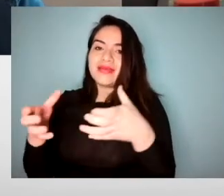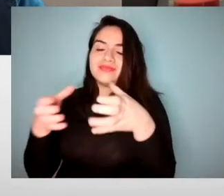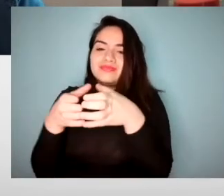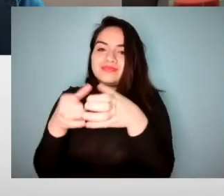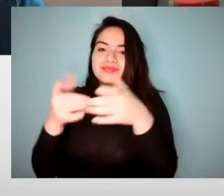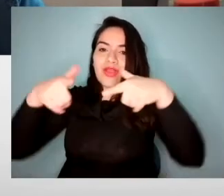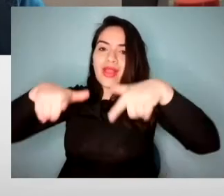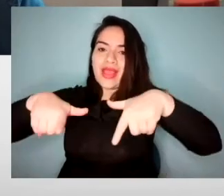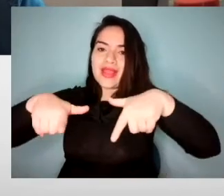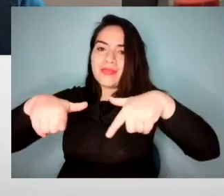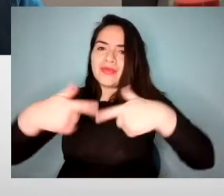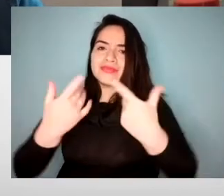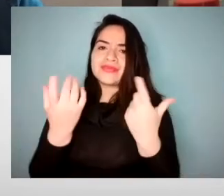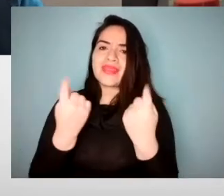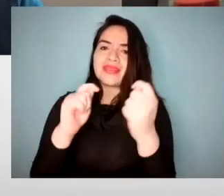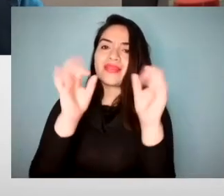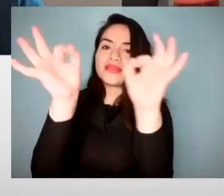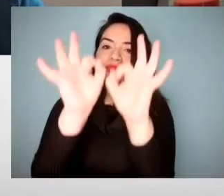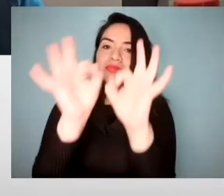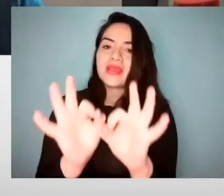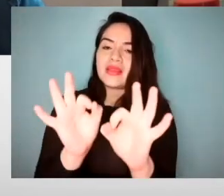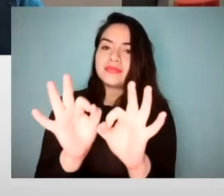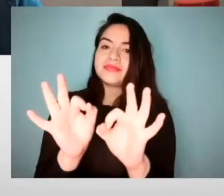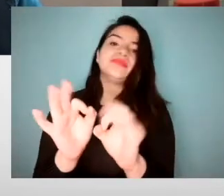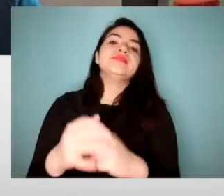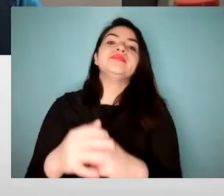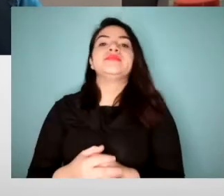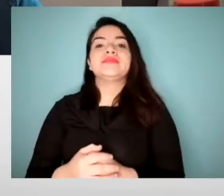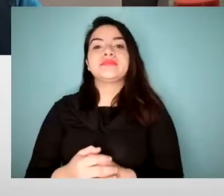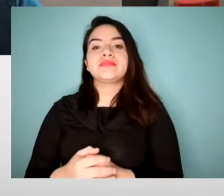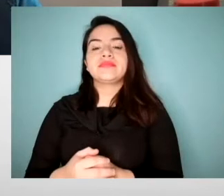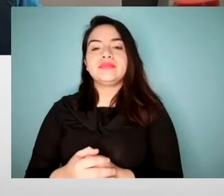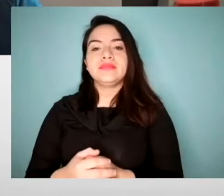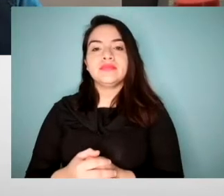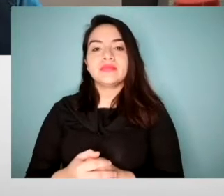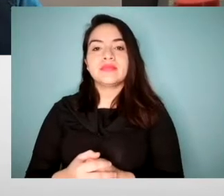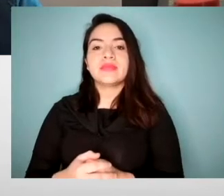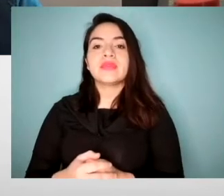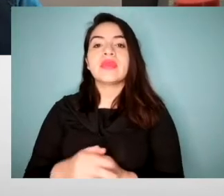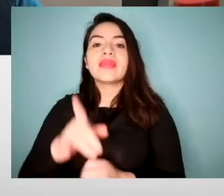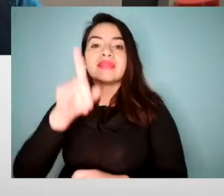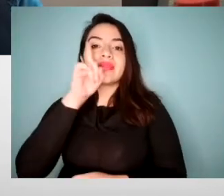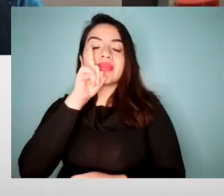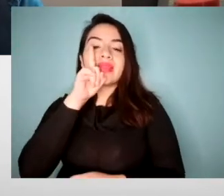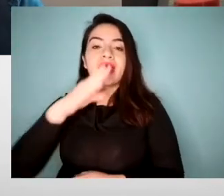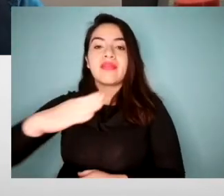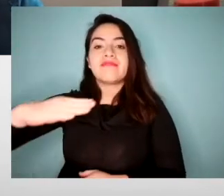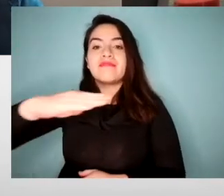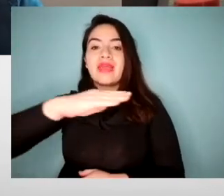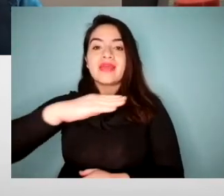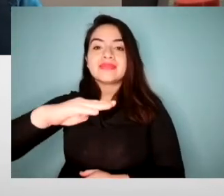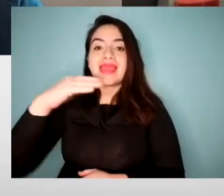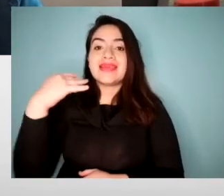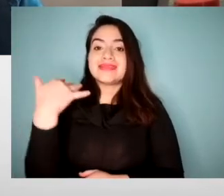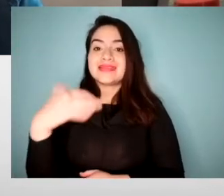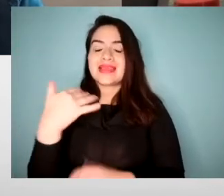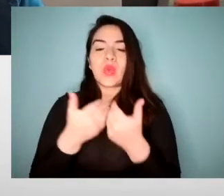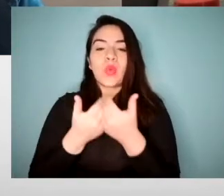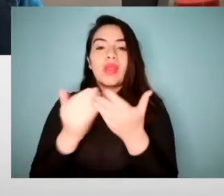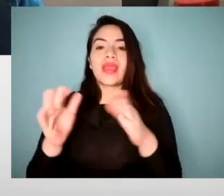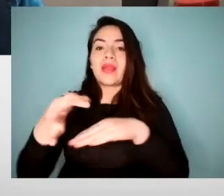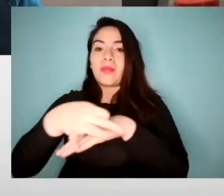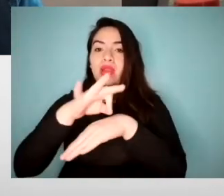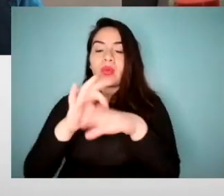ciertos fenómenos, pero ellos no pueden ver el fenómeno en sí a nivel atómico, que es la base esencial de cualquier molécula, de cualquier